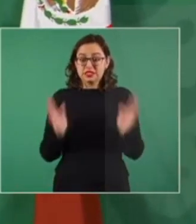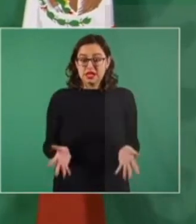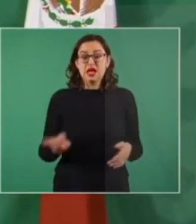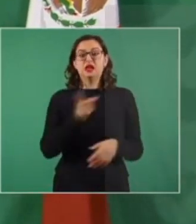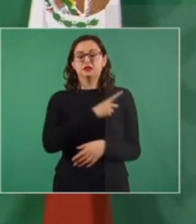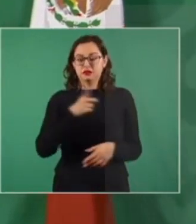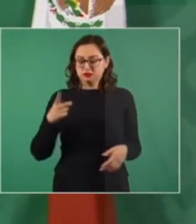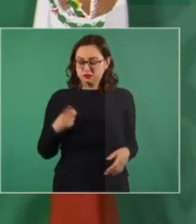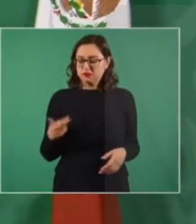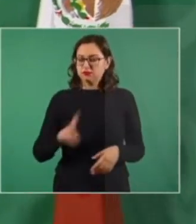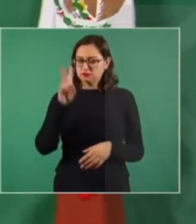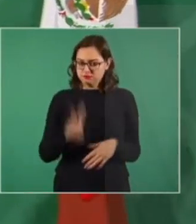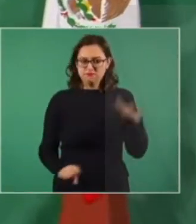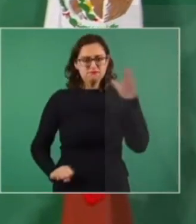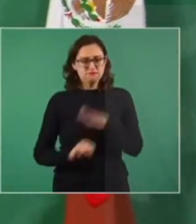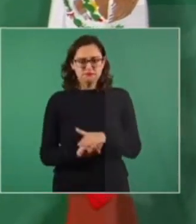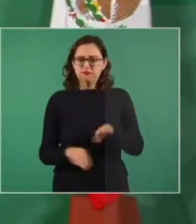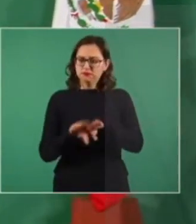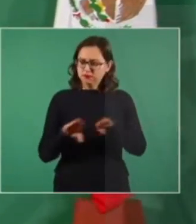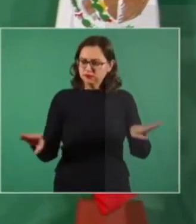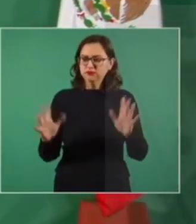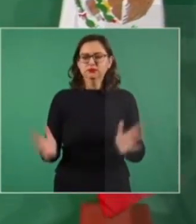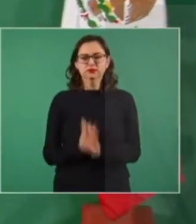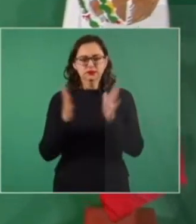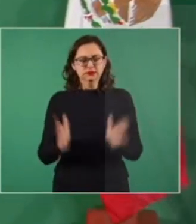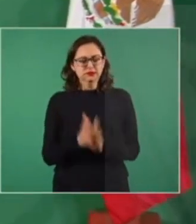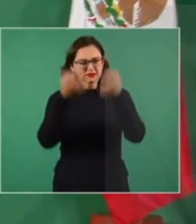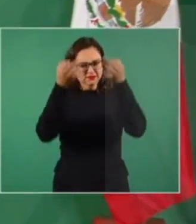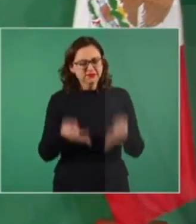establecida una auténtica democracia en el país.